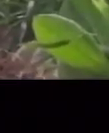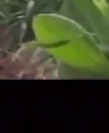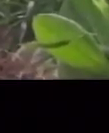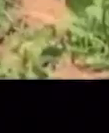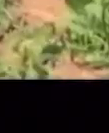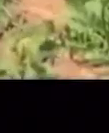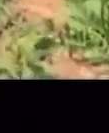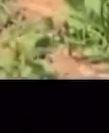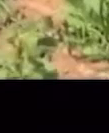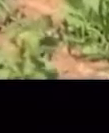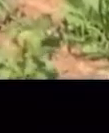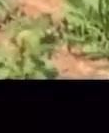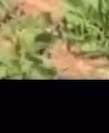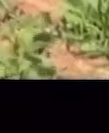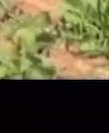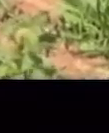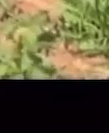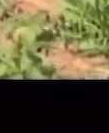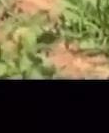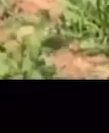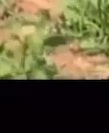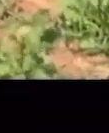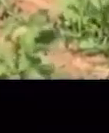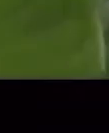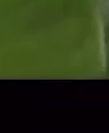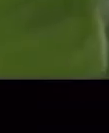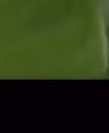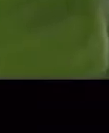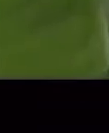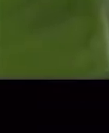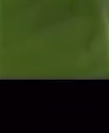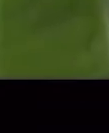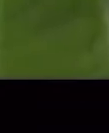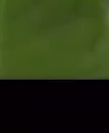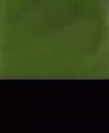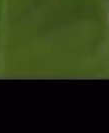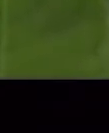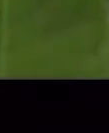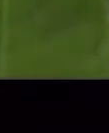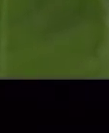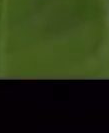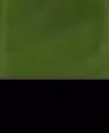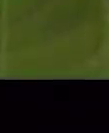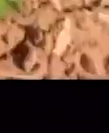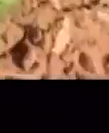Yo vengo a ofrecer mi corazón.